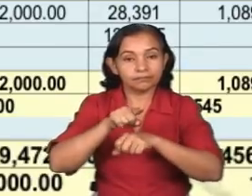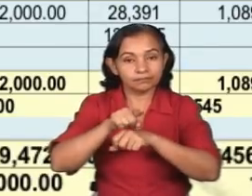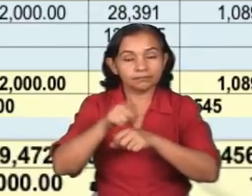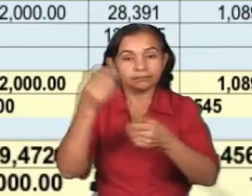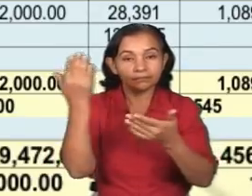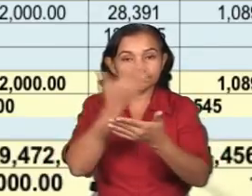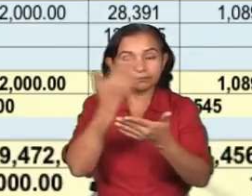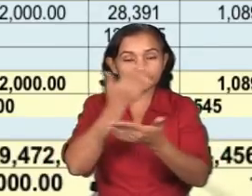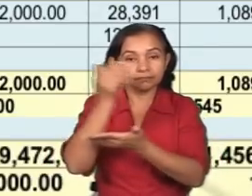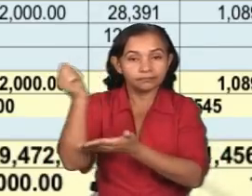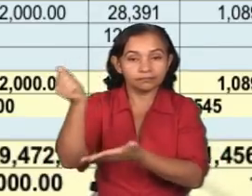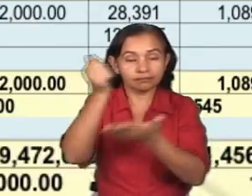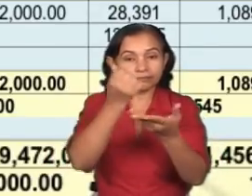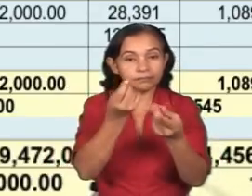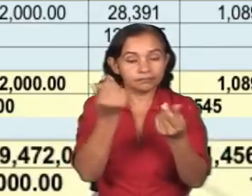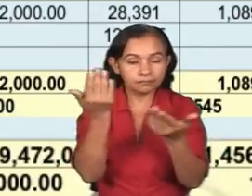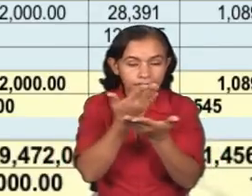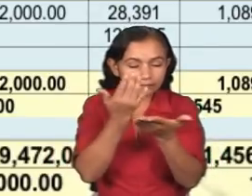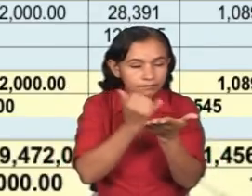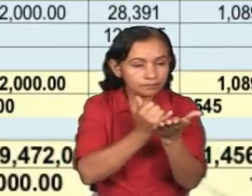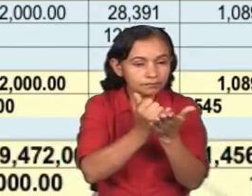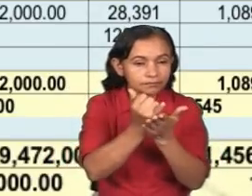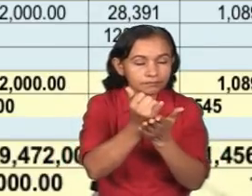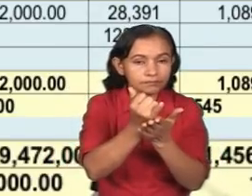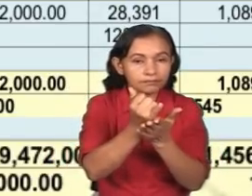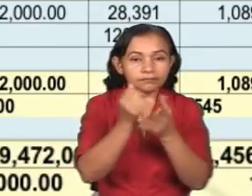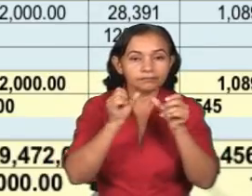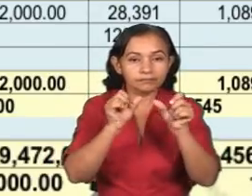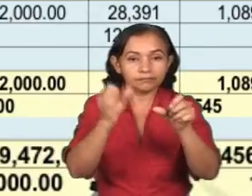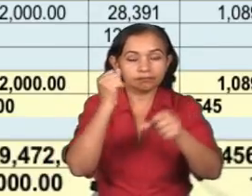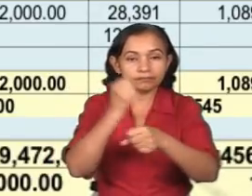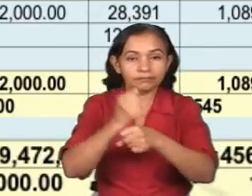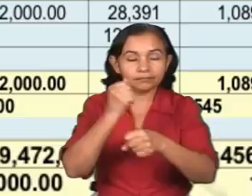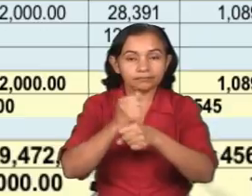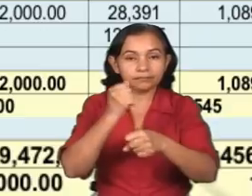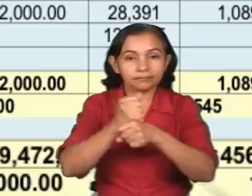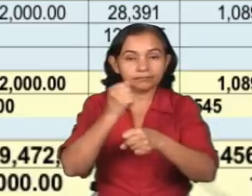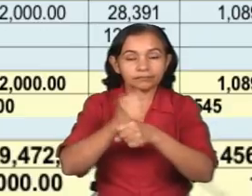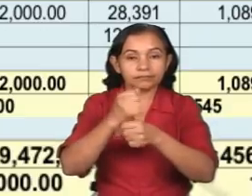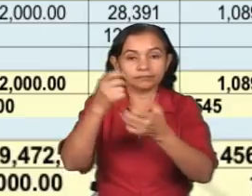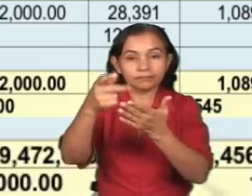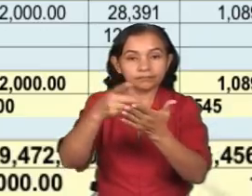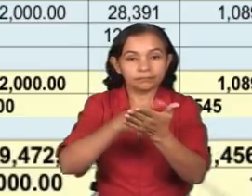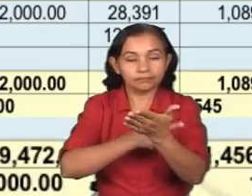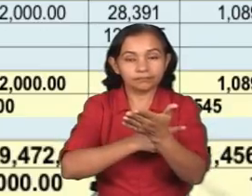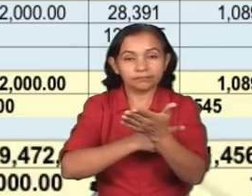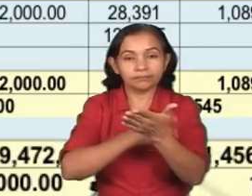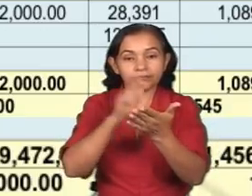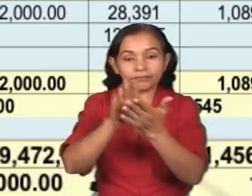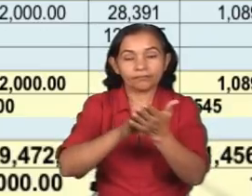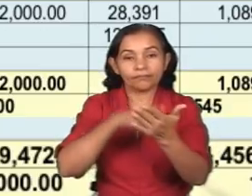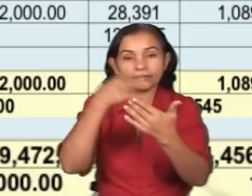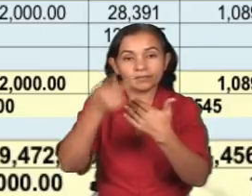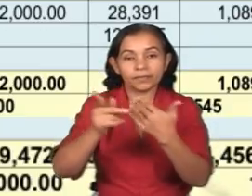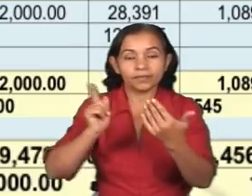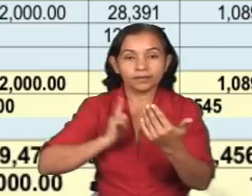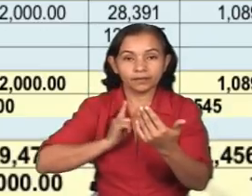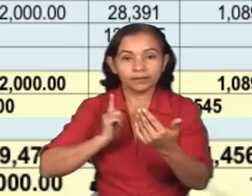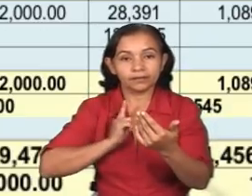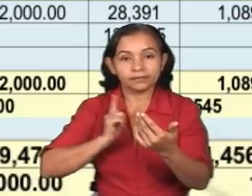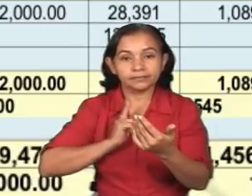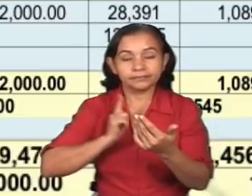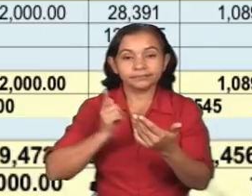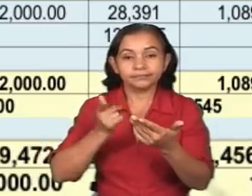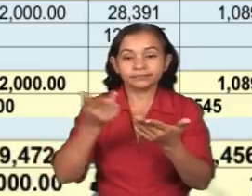de preinversión por una buena cantidad de plata para seguir trabajando diseño de los proyectos, además del programa que tenemos nosotros